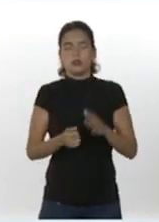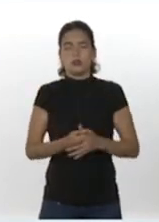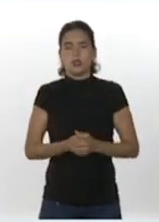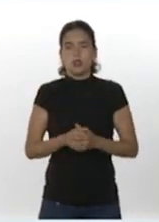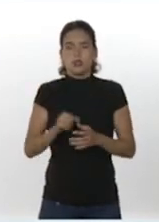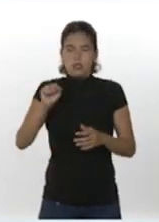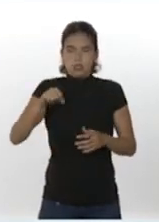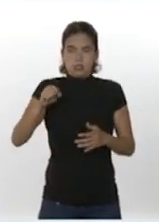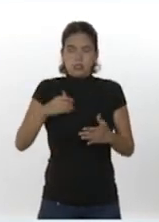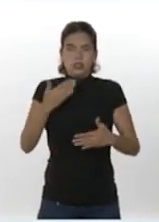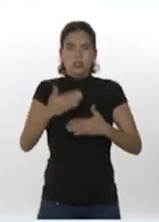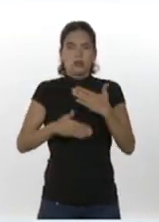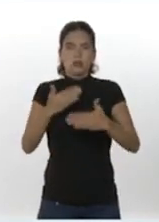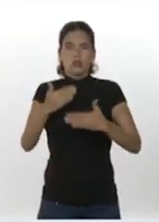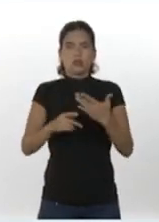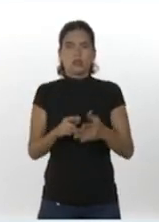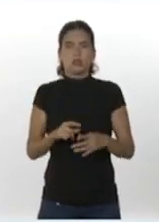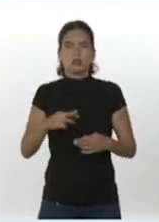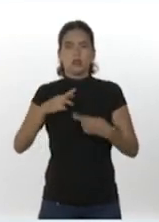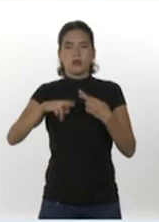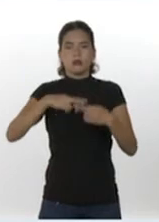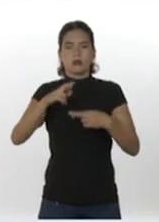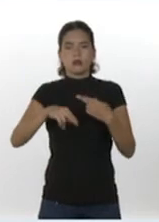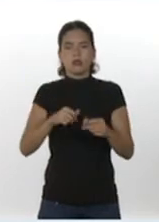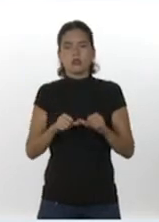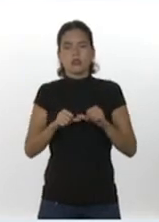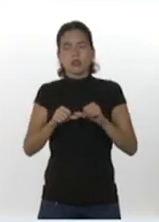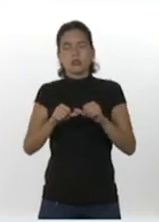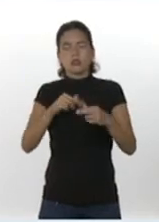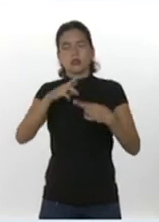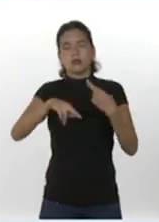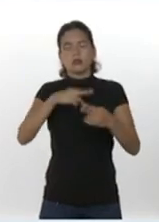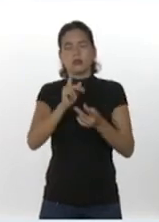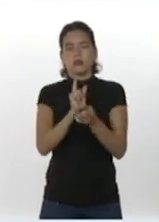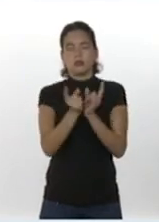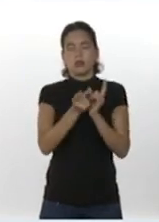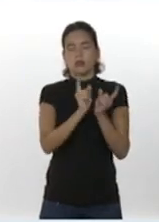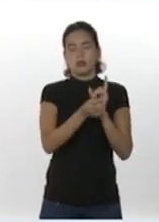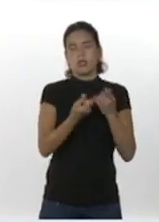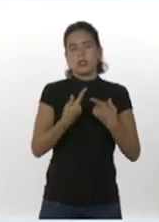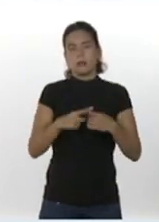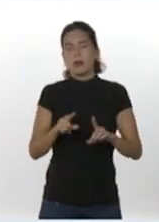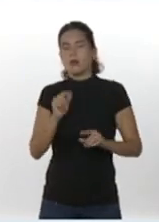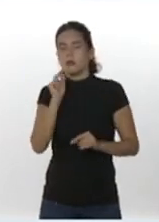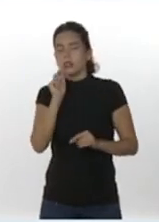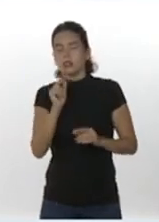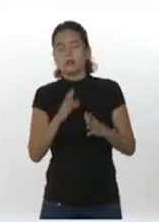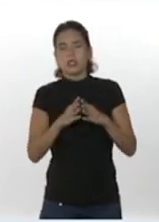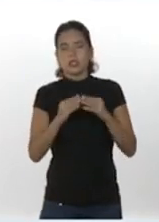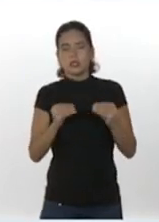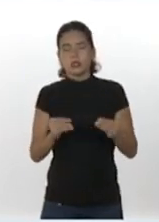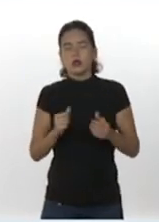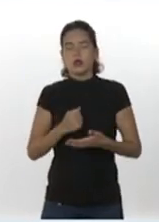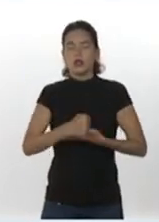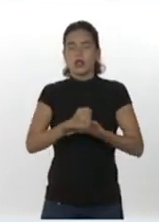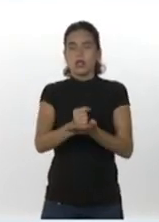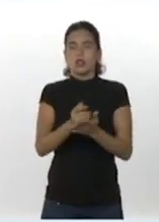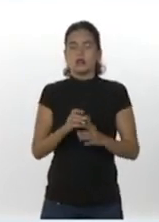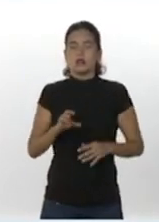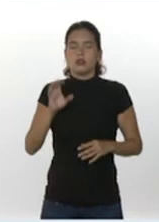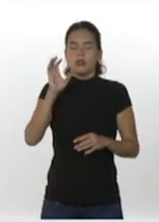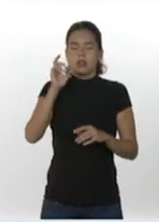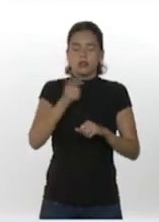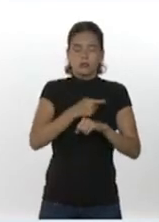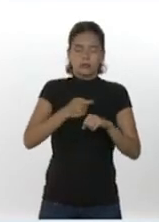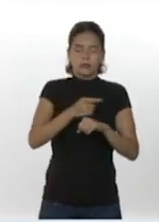se ha avanzado, se ha revolucionado y se sigue revolucionando y cambiando, pero precisamente todo a favor del Estado y en